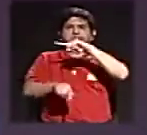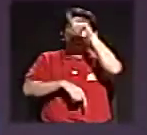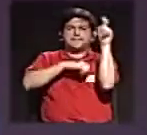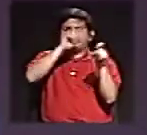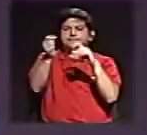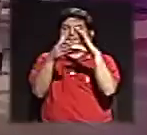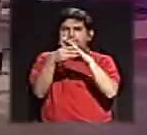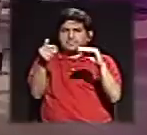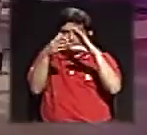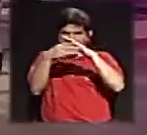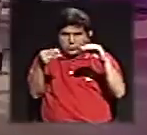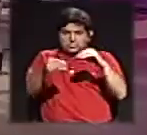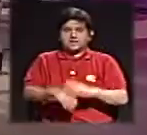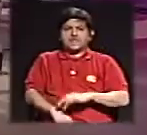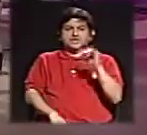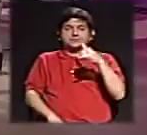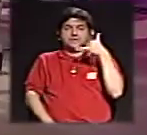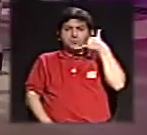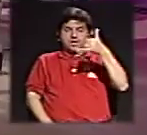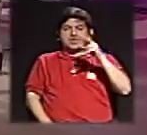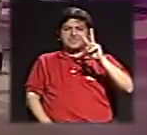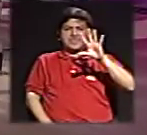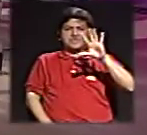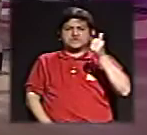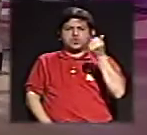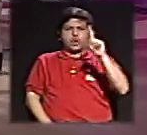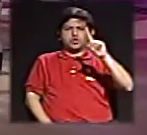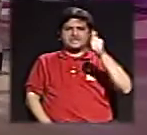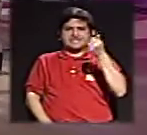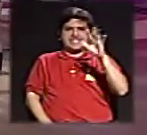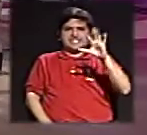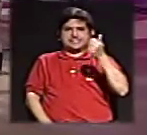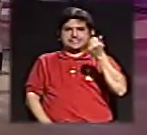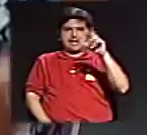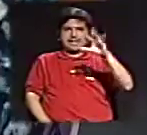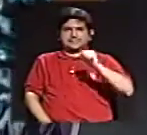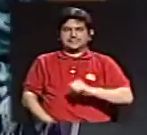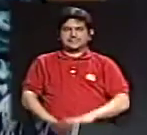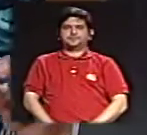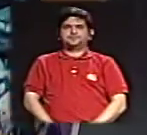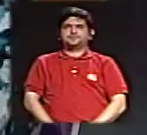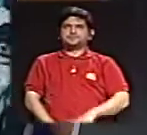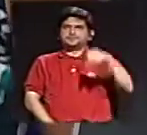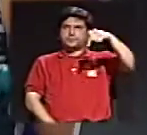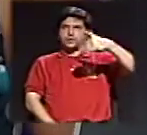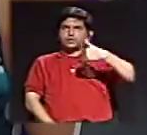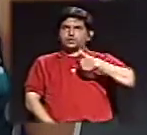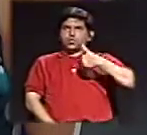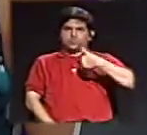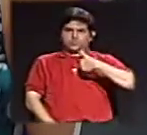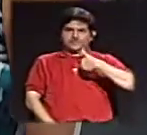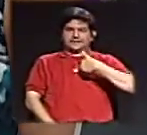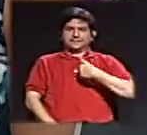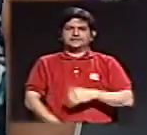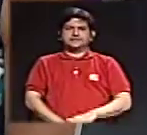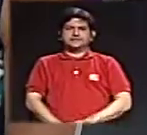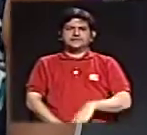preguntas, comentarios. También puede llamarnos al 25 11 15 15. Hoy tenemos